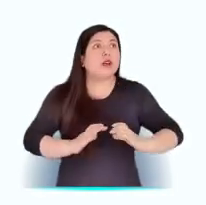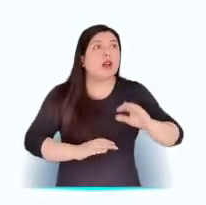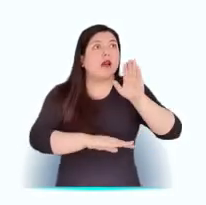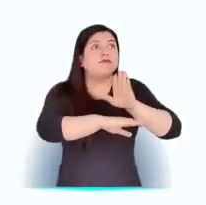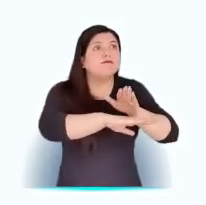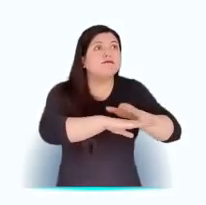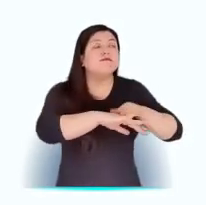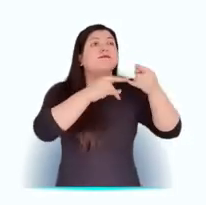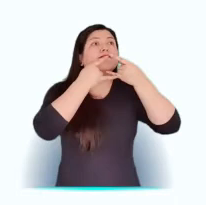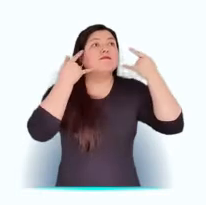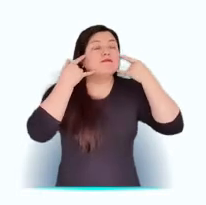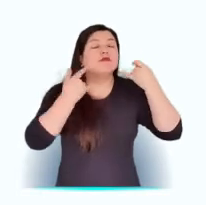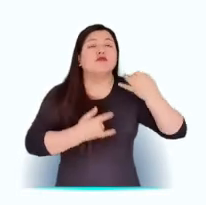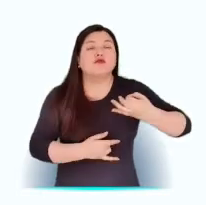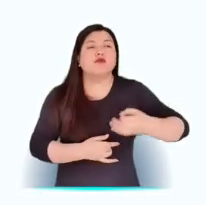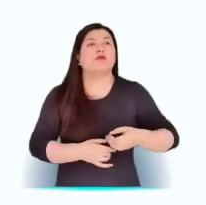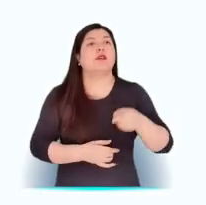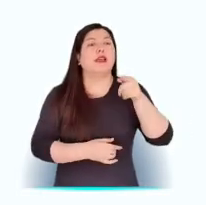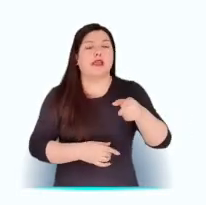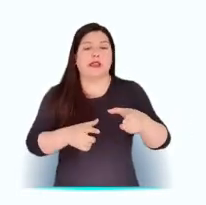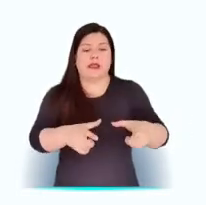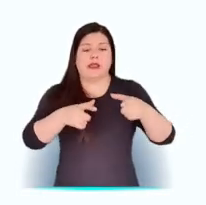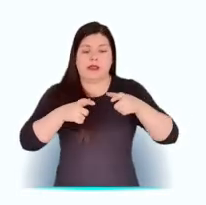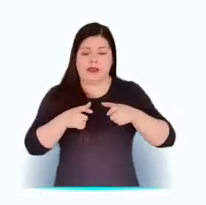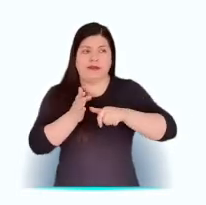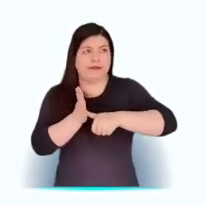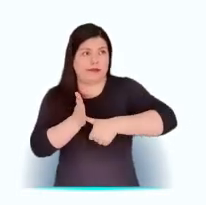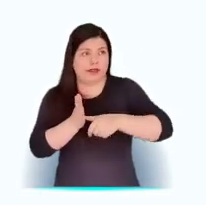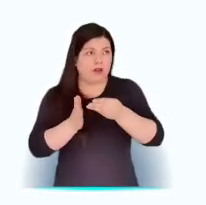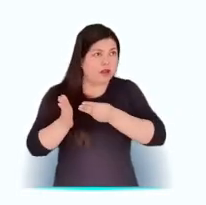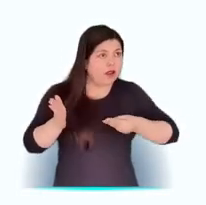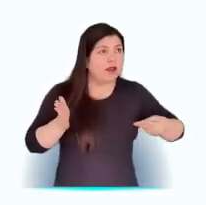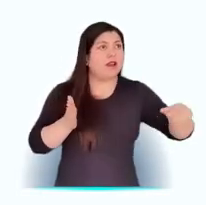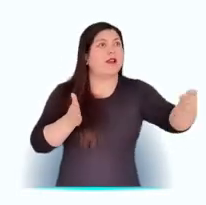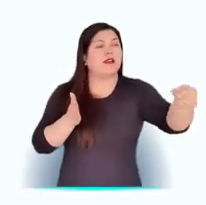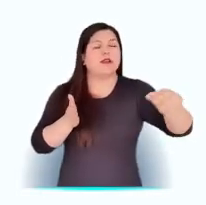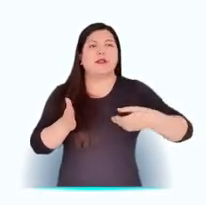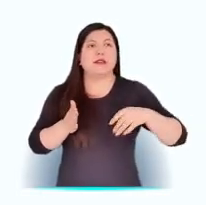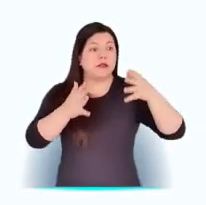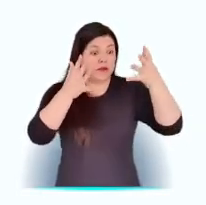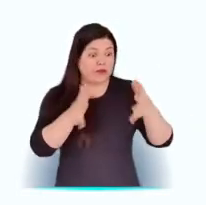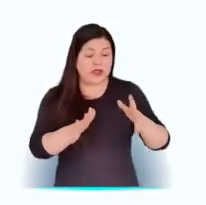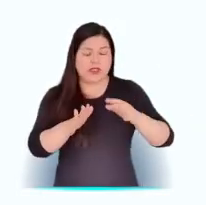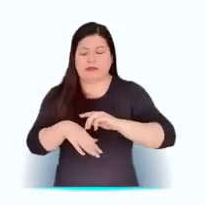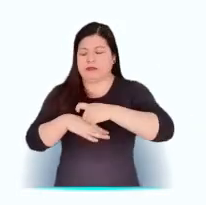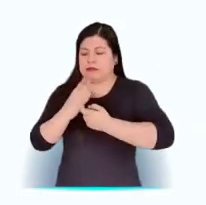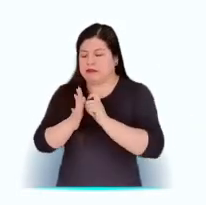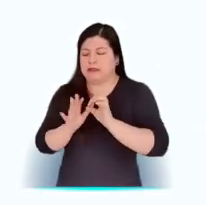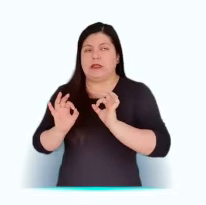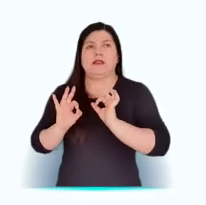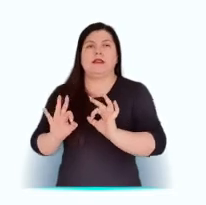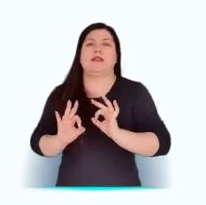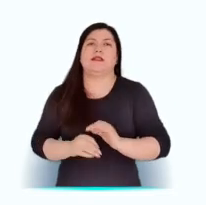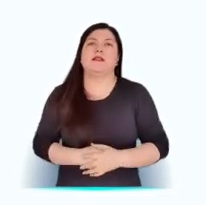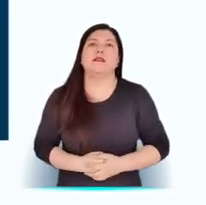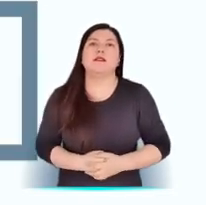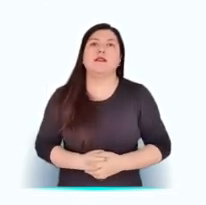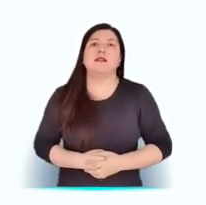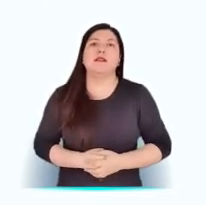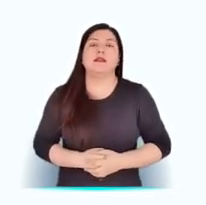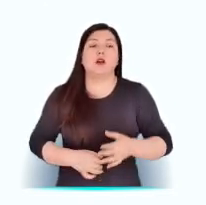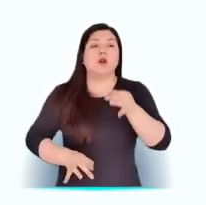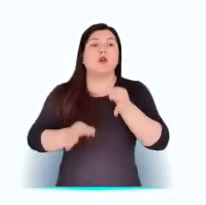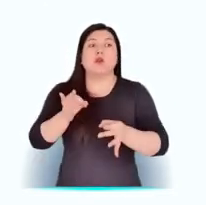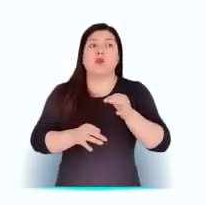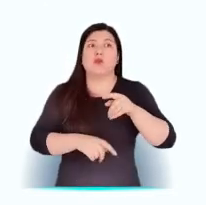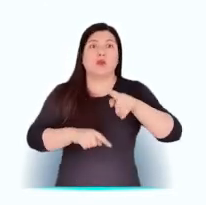alrededor. Los jurados deben verificar el uso correcto del tapabocas de los ciudadanos, recibir el documento de identidad del lado opuesto al que lo